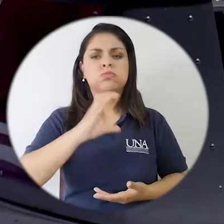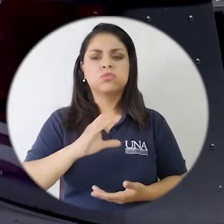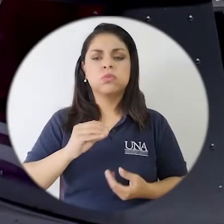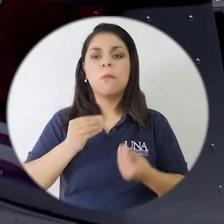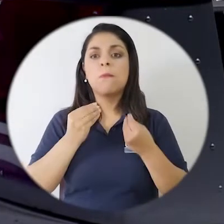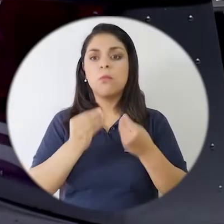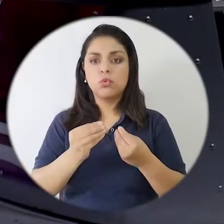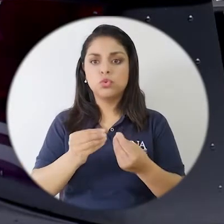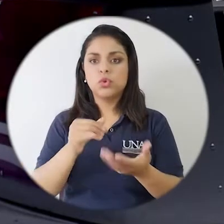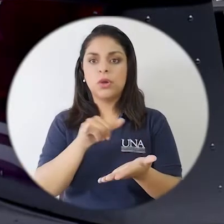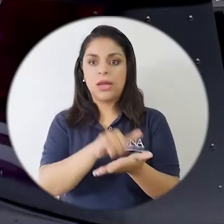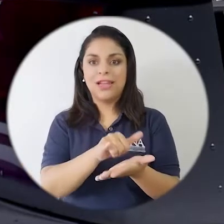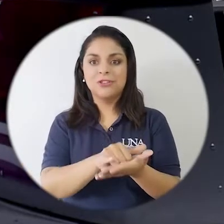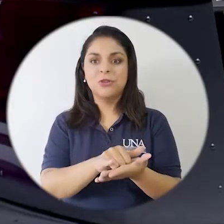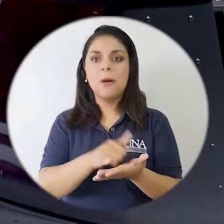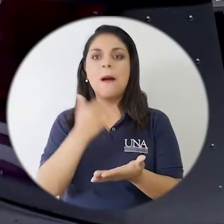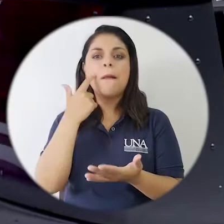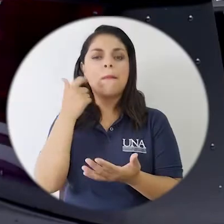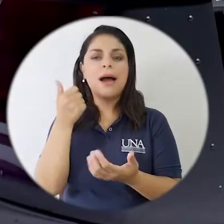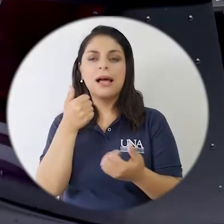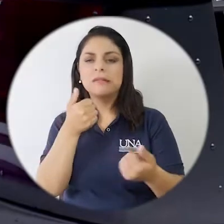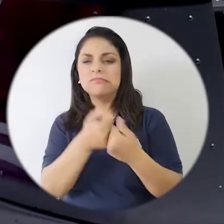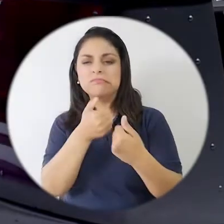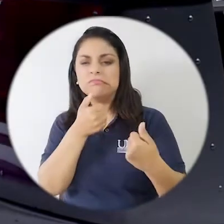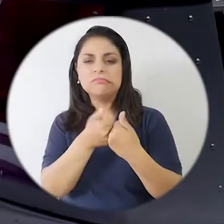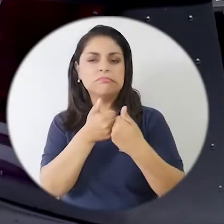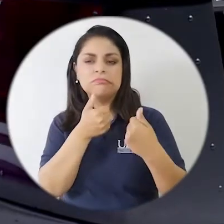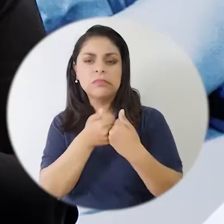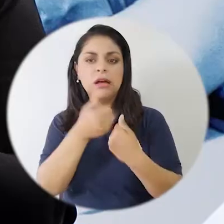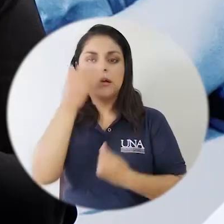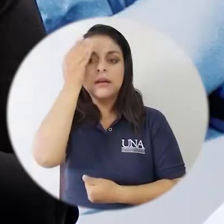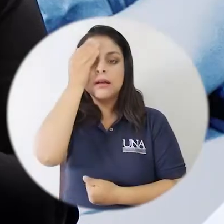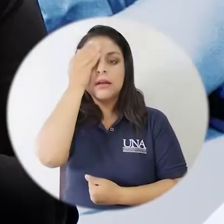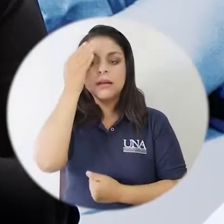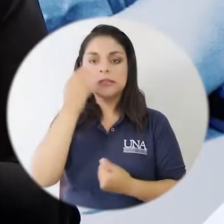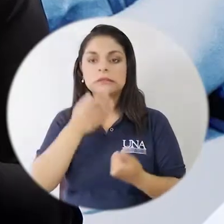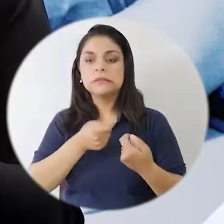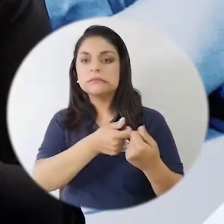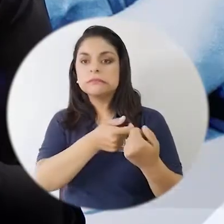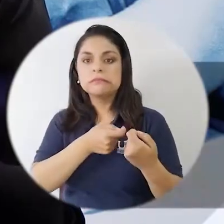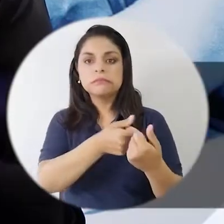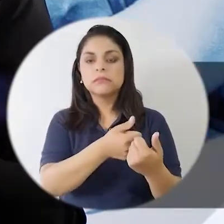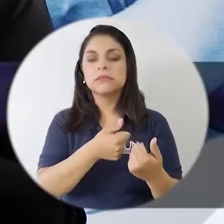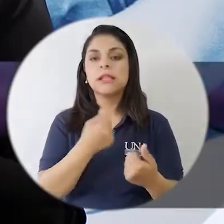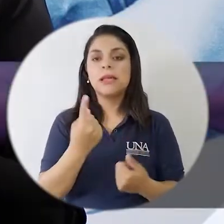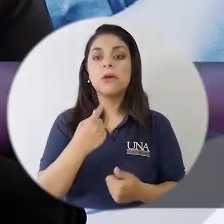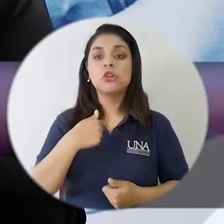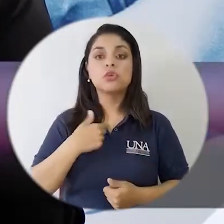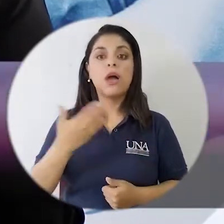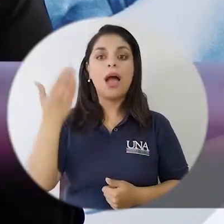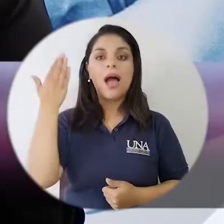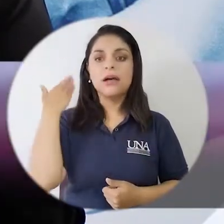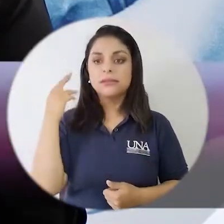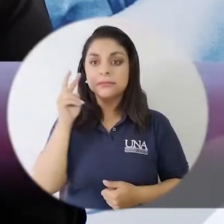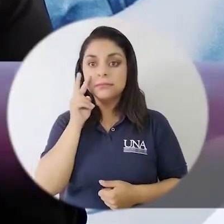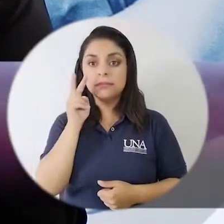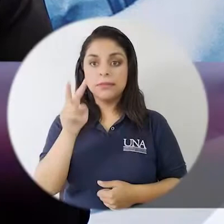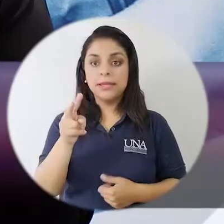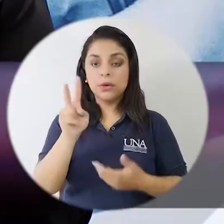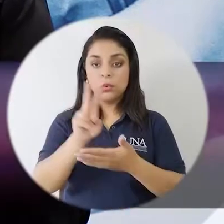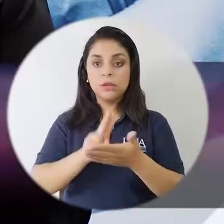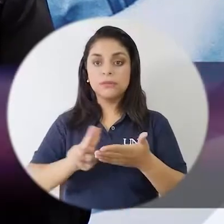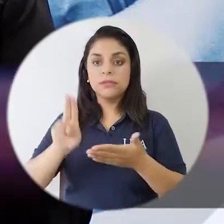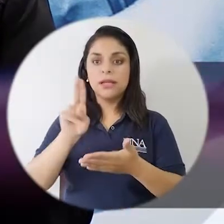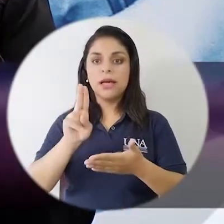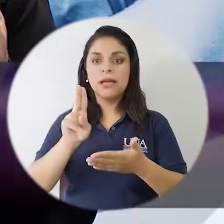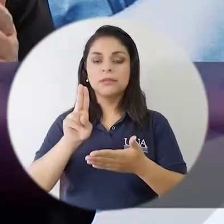tienen que estar contrarrestando esos gusanos, digo yo, de Internet, esos intentos de hackeo. Hace un tiempo pude ver, al menos en